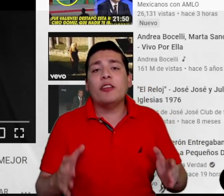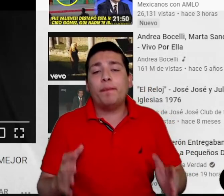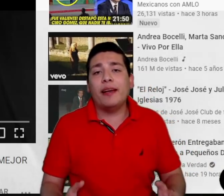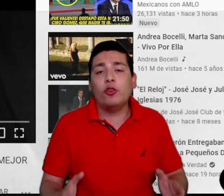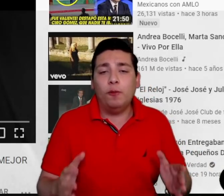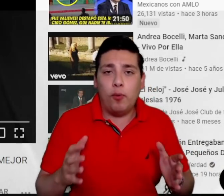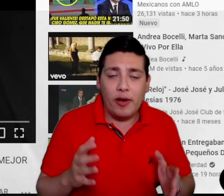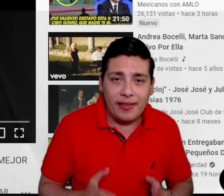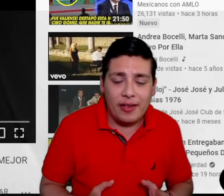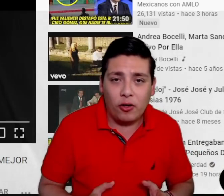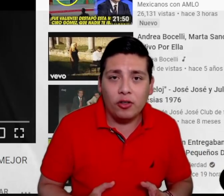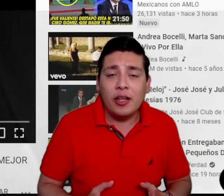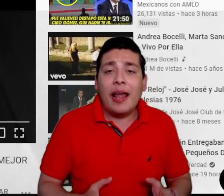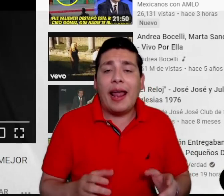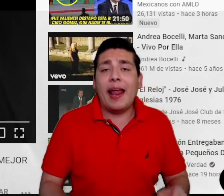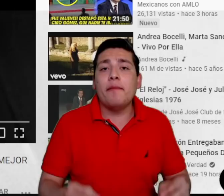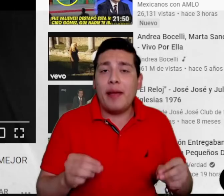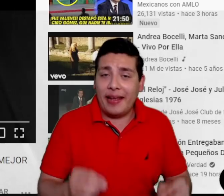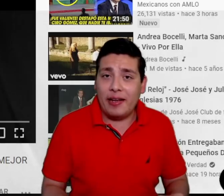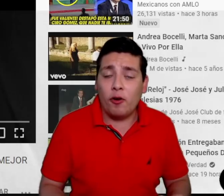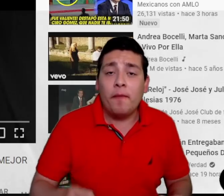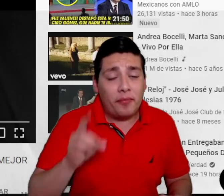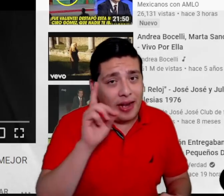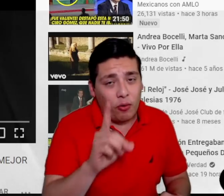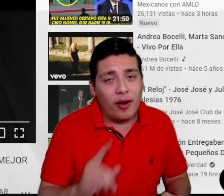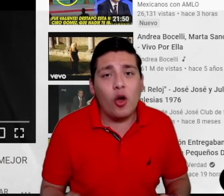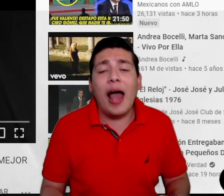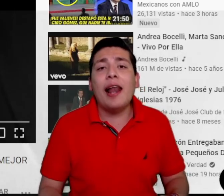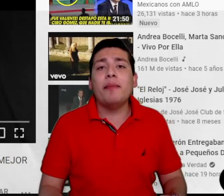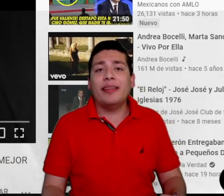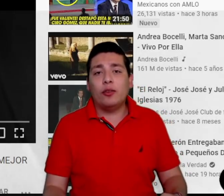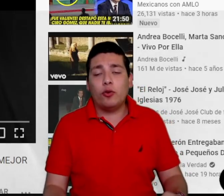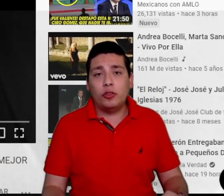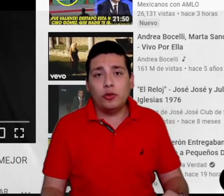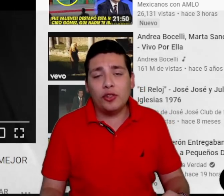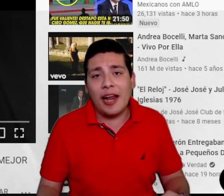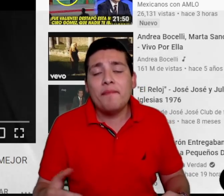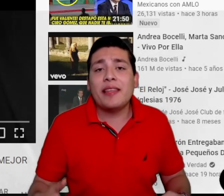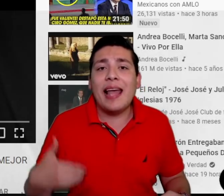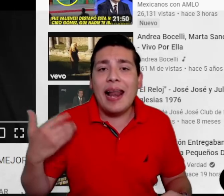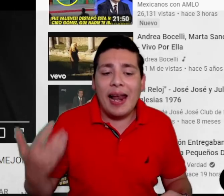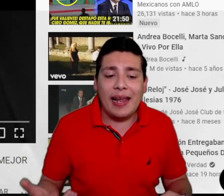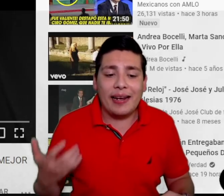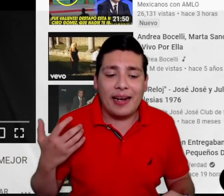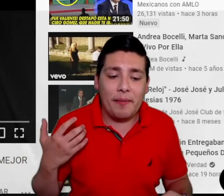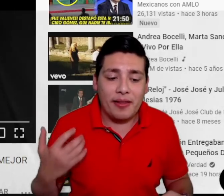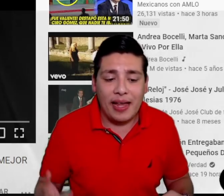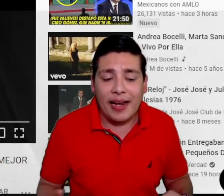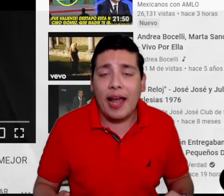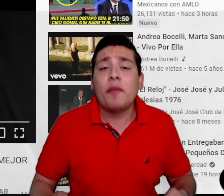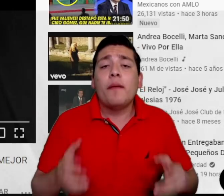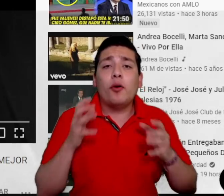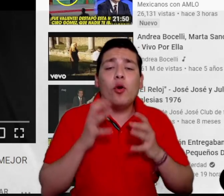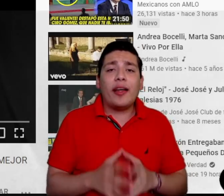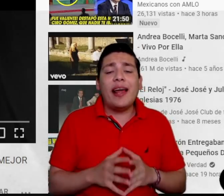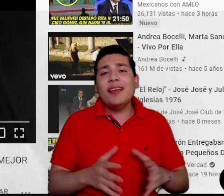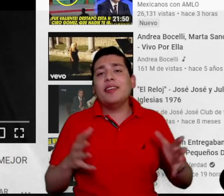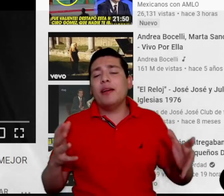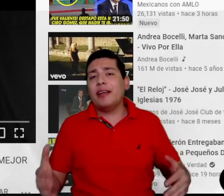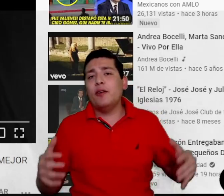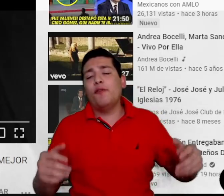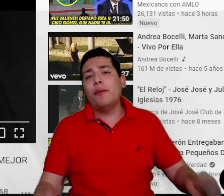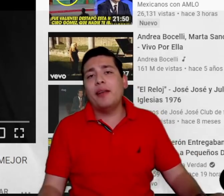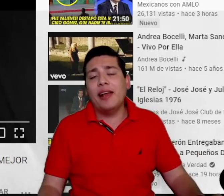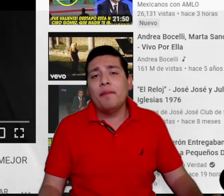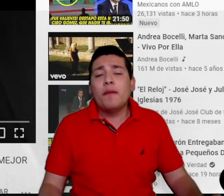en aspectos políticos en México, de acuerdo al mandato constitucional y a la ley reglamentaria. Pero lo que nadie